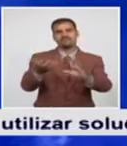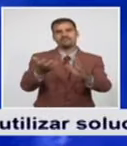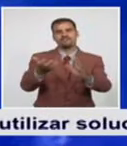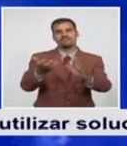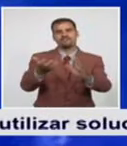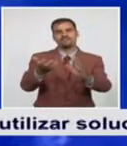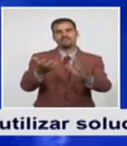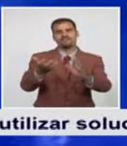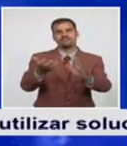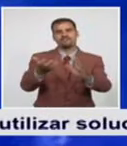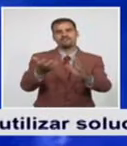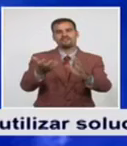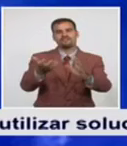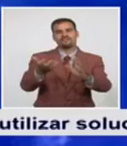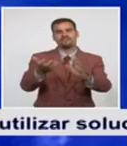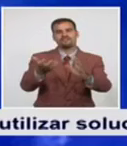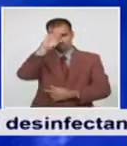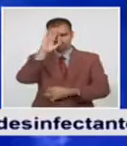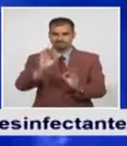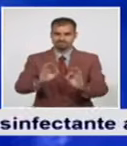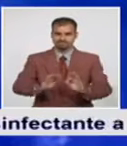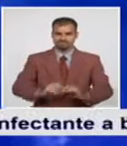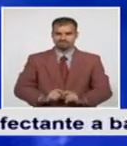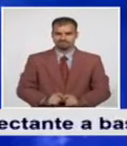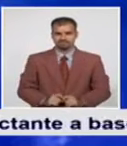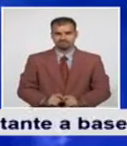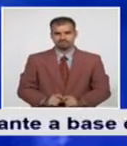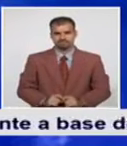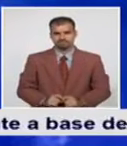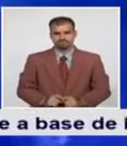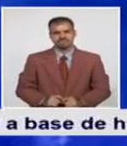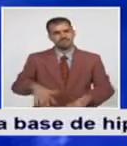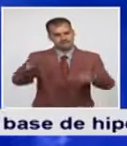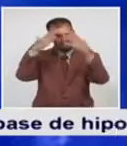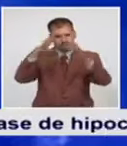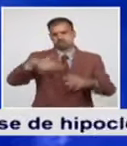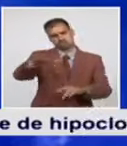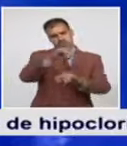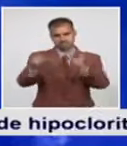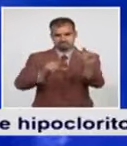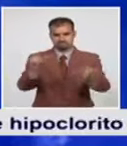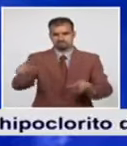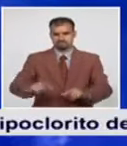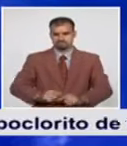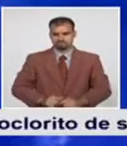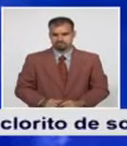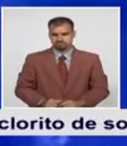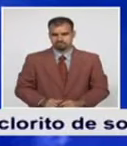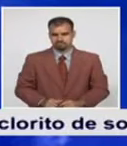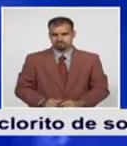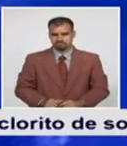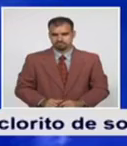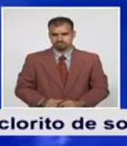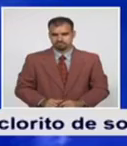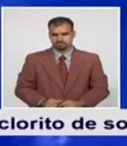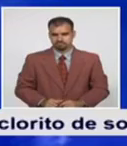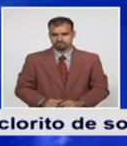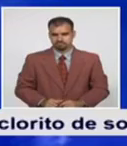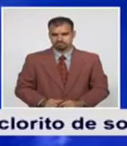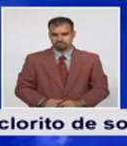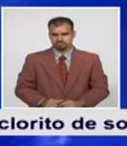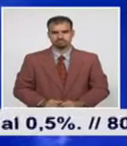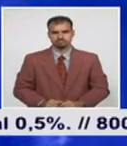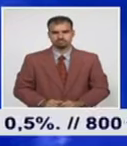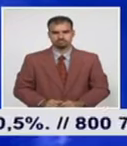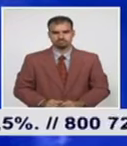cubanía de nuestro pueblo. Nuestra felicitación a todos los trabajadores y nuestro reconocimiento a todo el colectivo